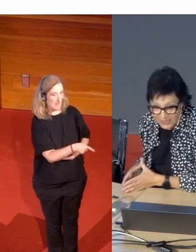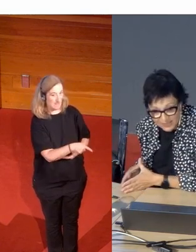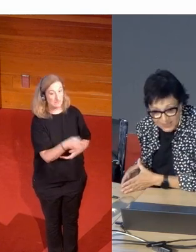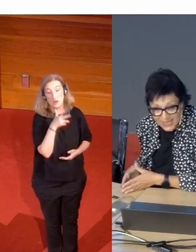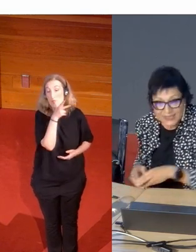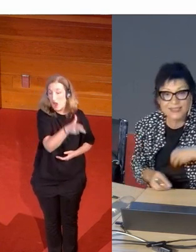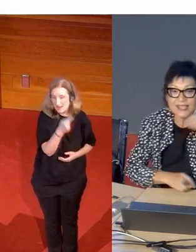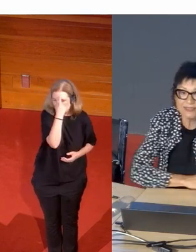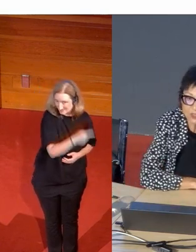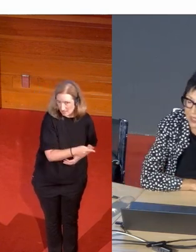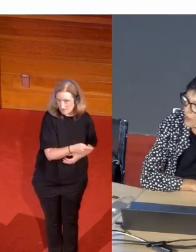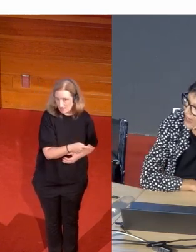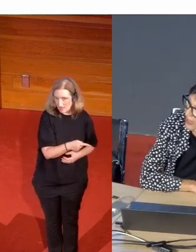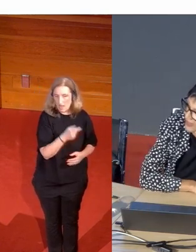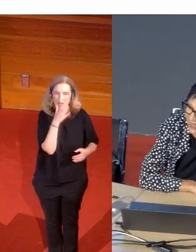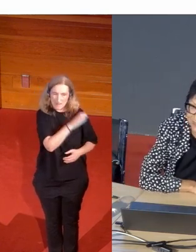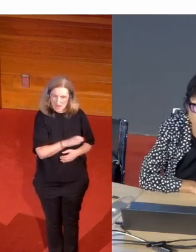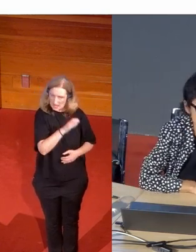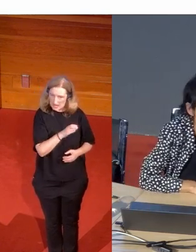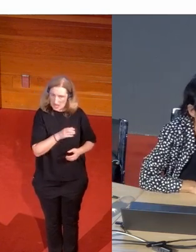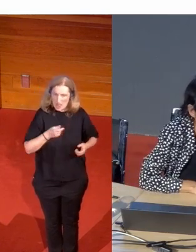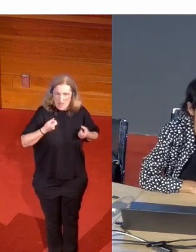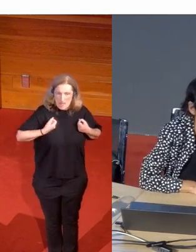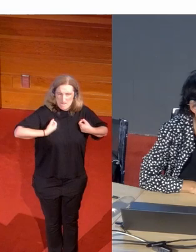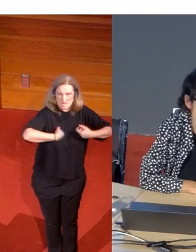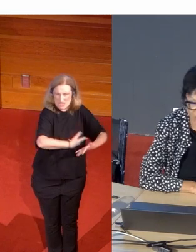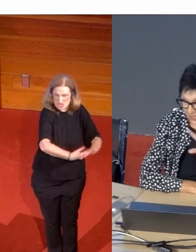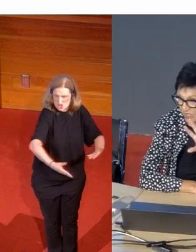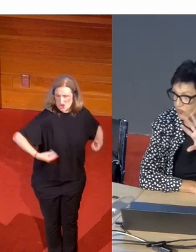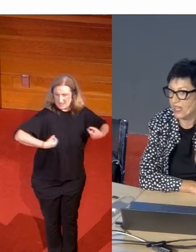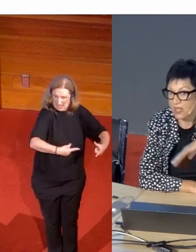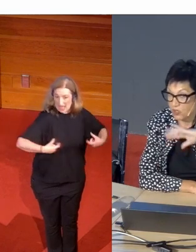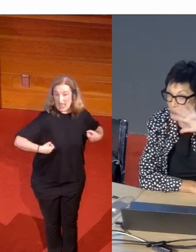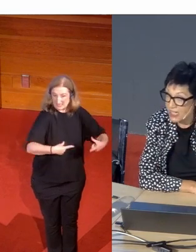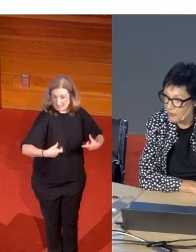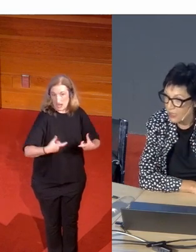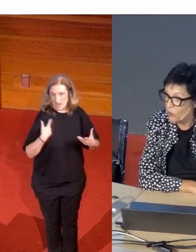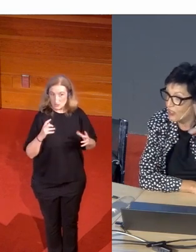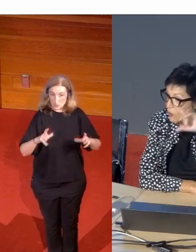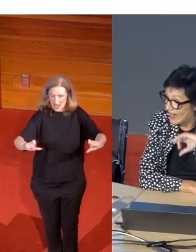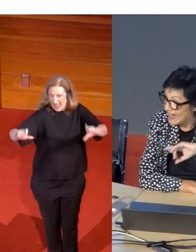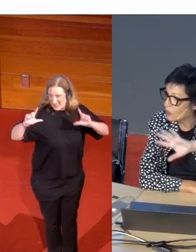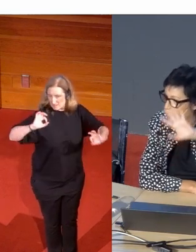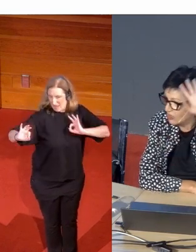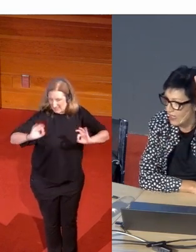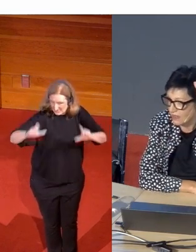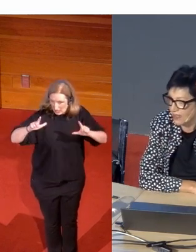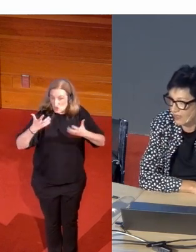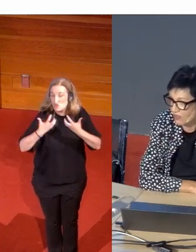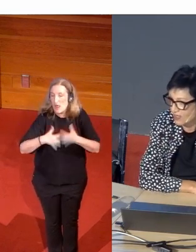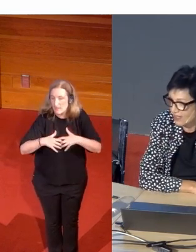cala Harris tiene sentido que Cala Harry se gaste los miles de millones Porque esa es otra es un gran espectáculo y es una gran